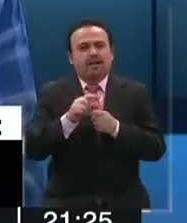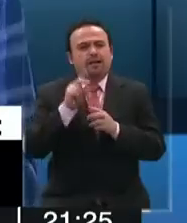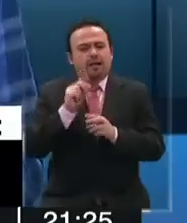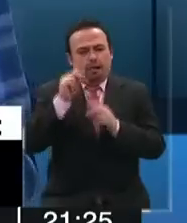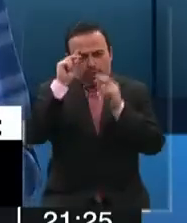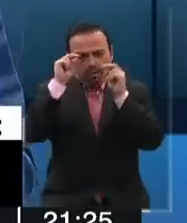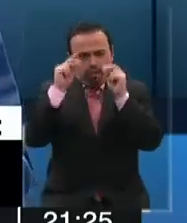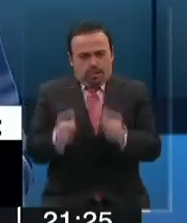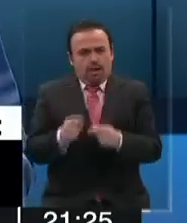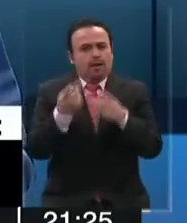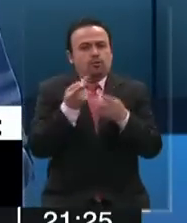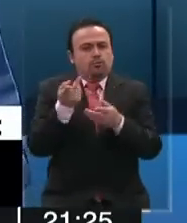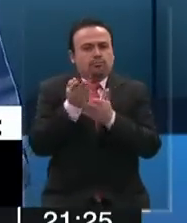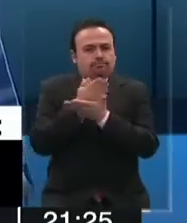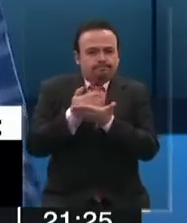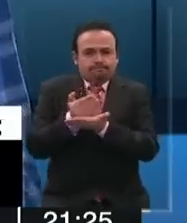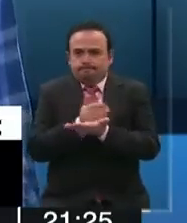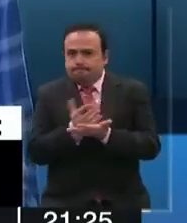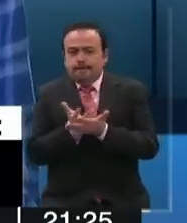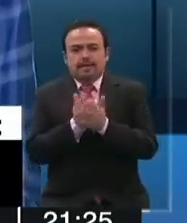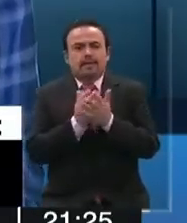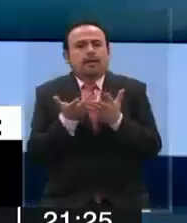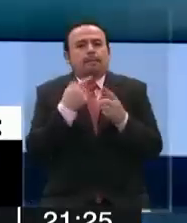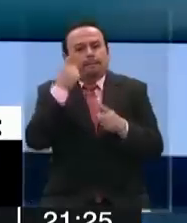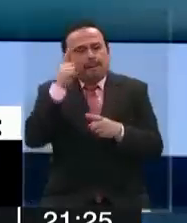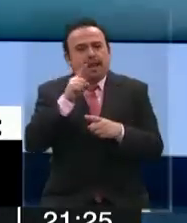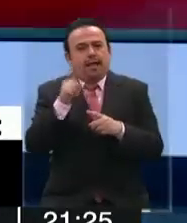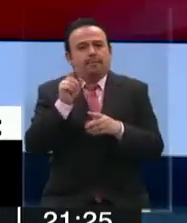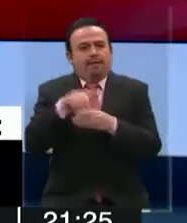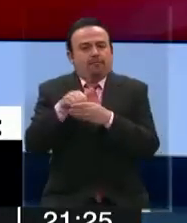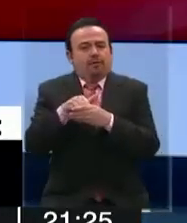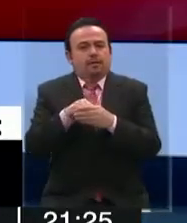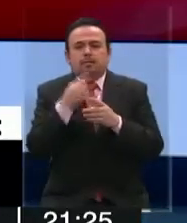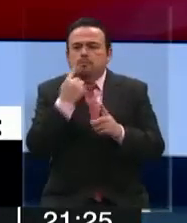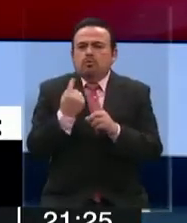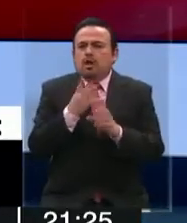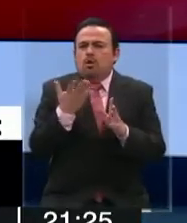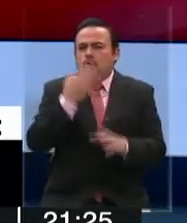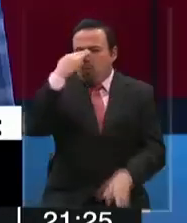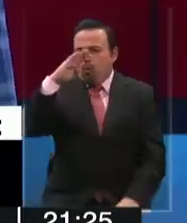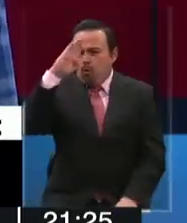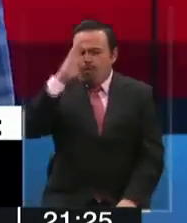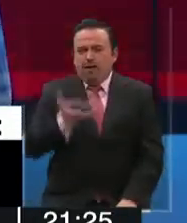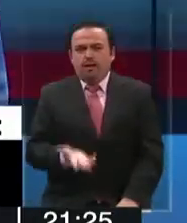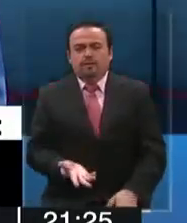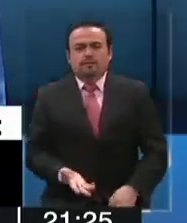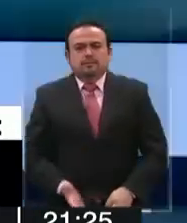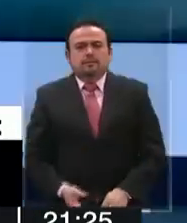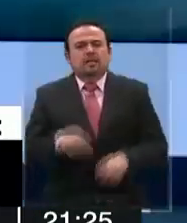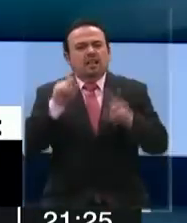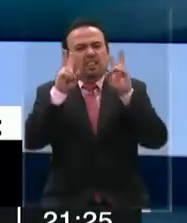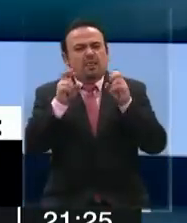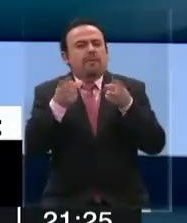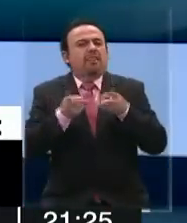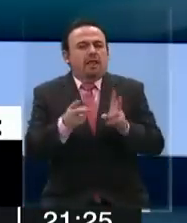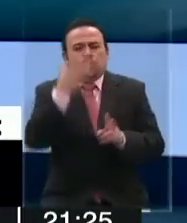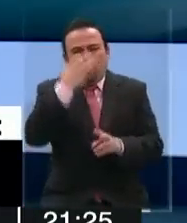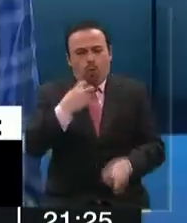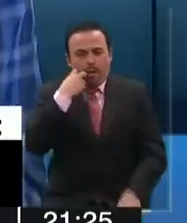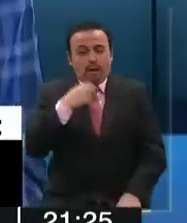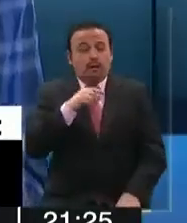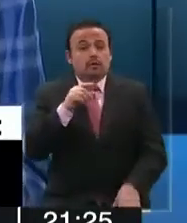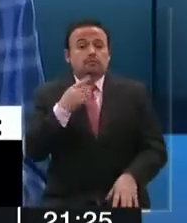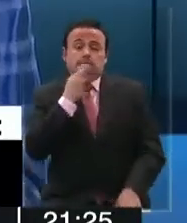electorales Eso me parece adecuado pero pero la posición con Cuba específicamente entonces en materia de derecho este tema con